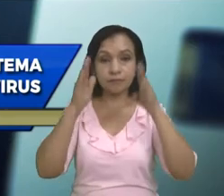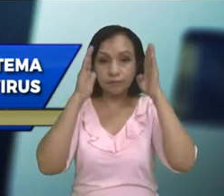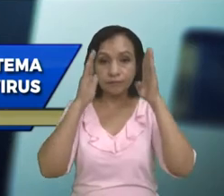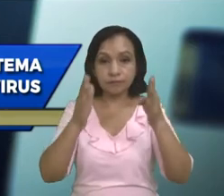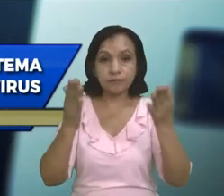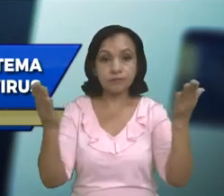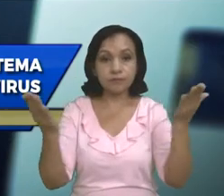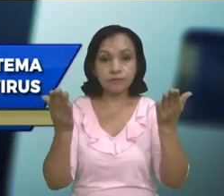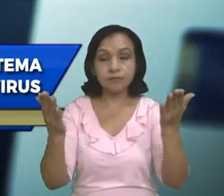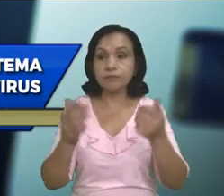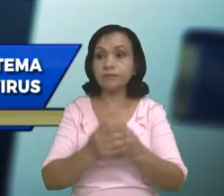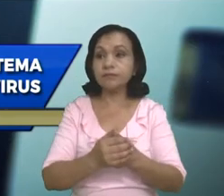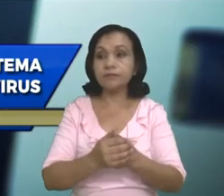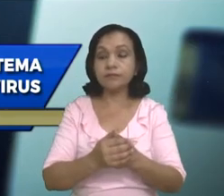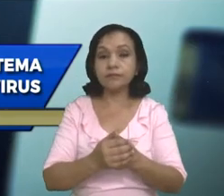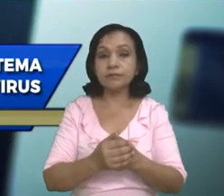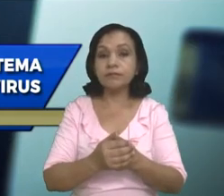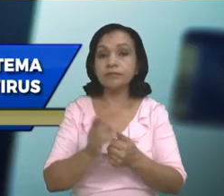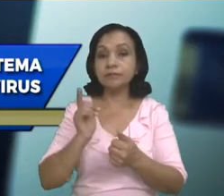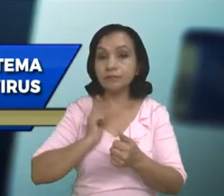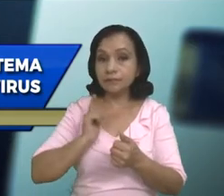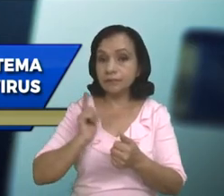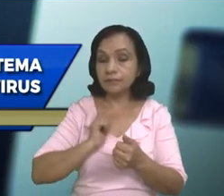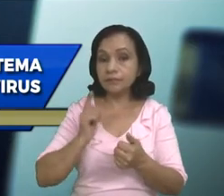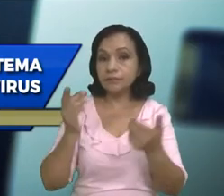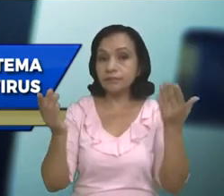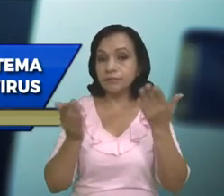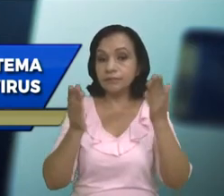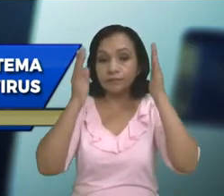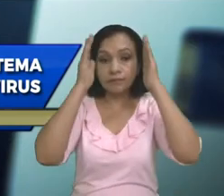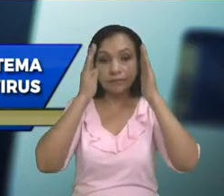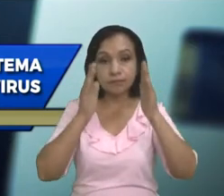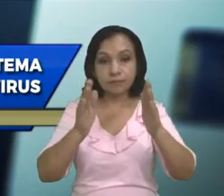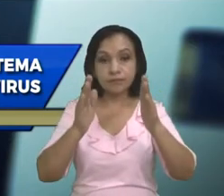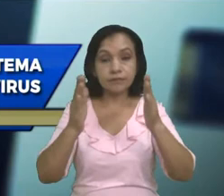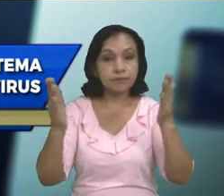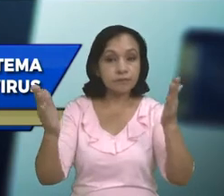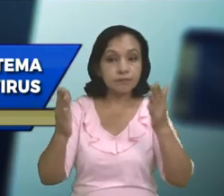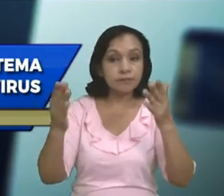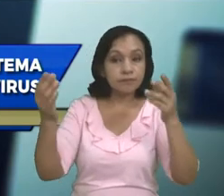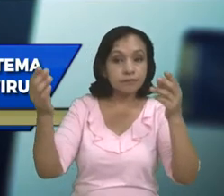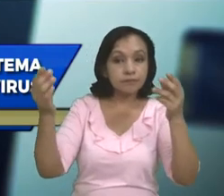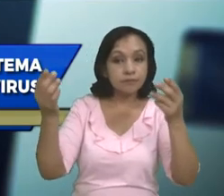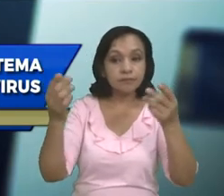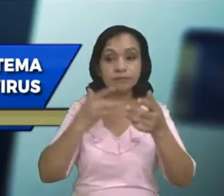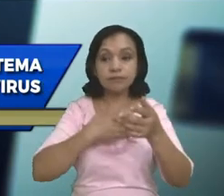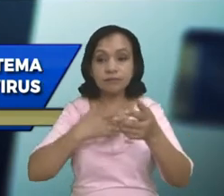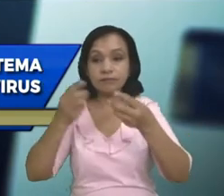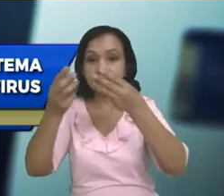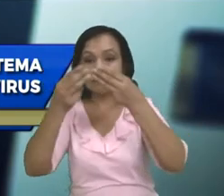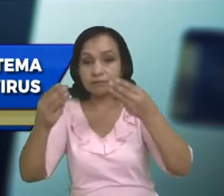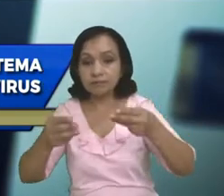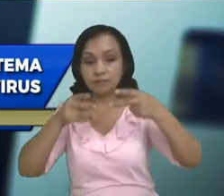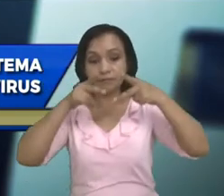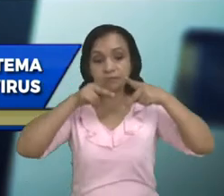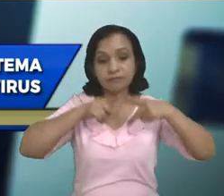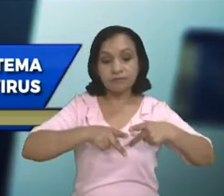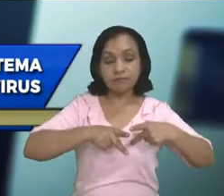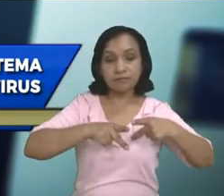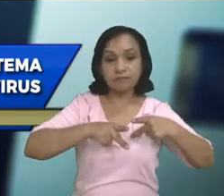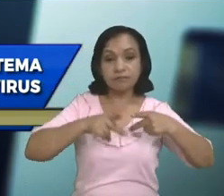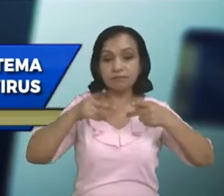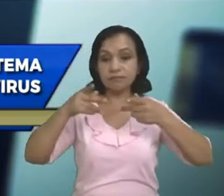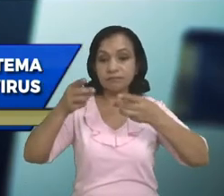para eso decimos para atenderlos como los vamos a atender qué equipo vamos a requerir tanto personal como equipo